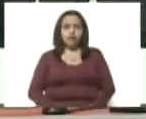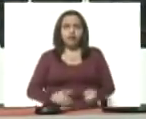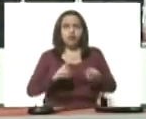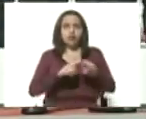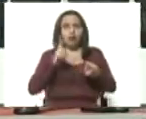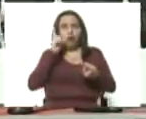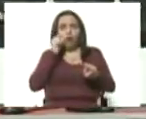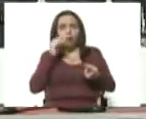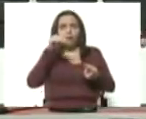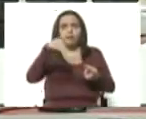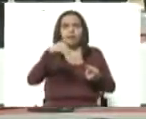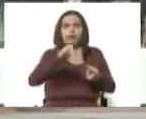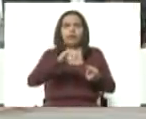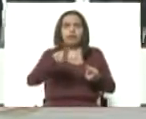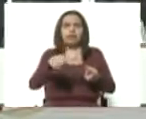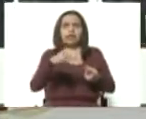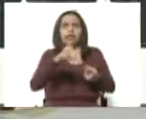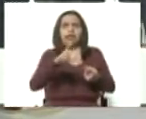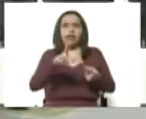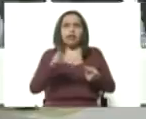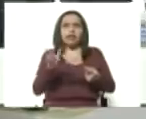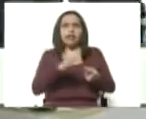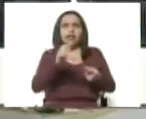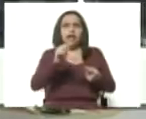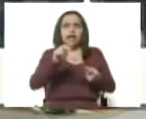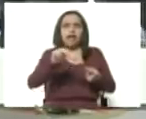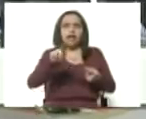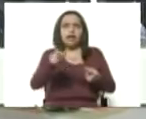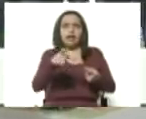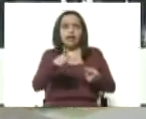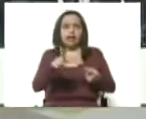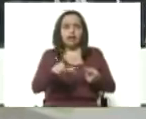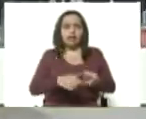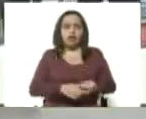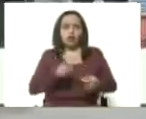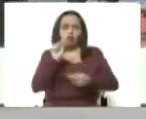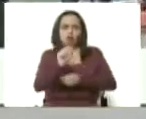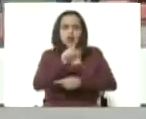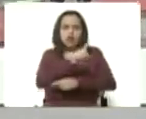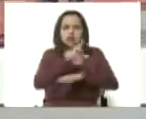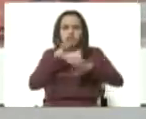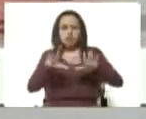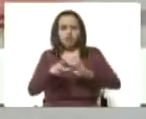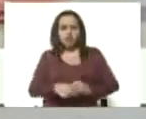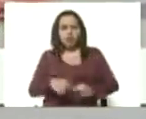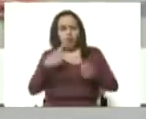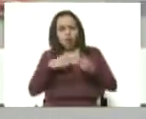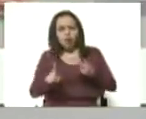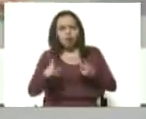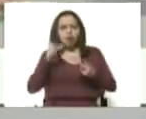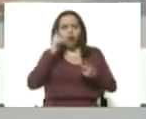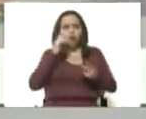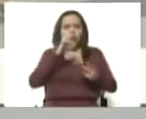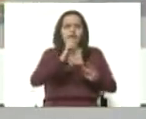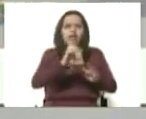Bastida Rangel, con un promedio de 18 puntos. Eudis Manuel Suárez